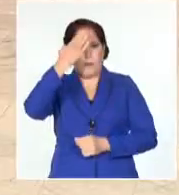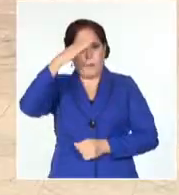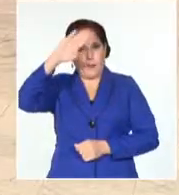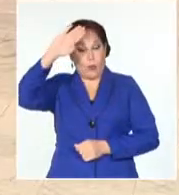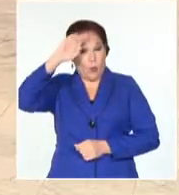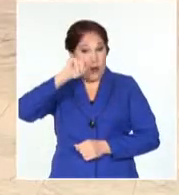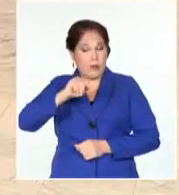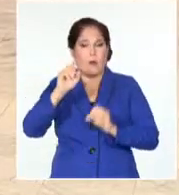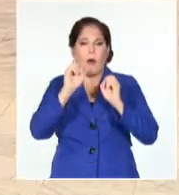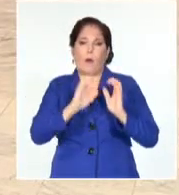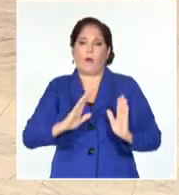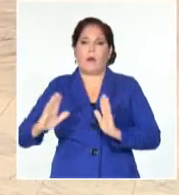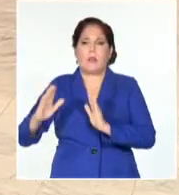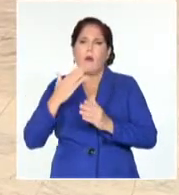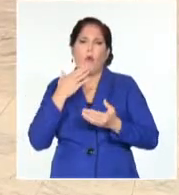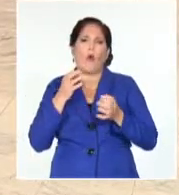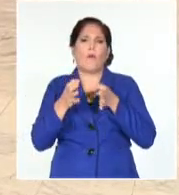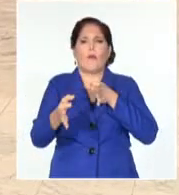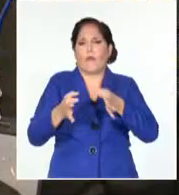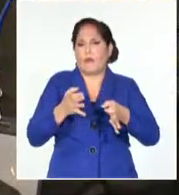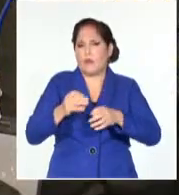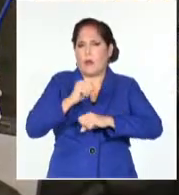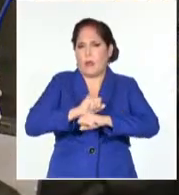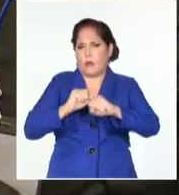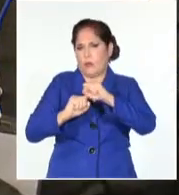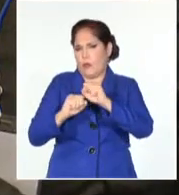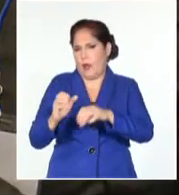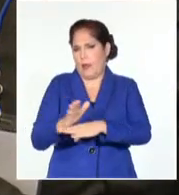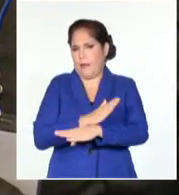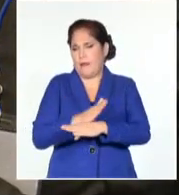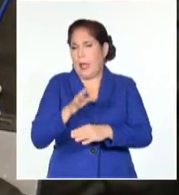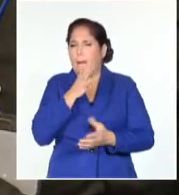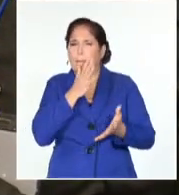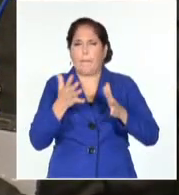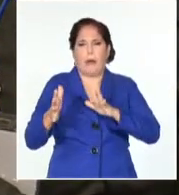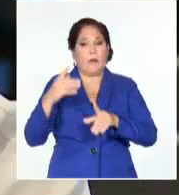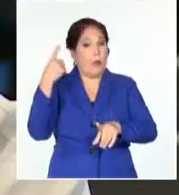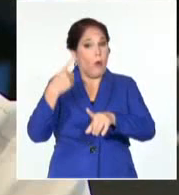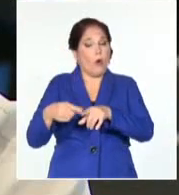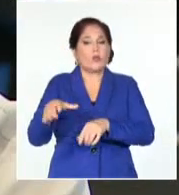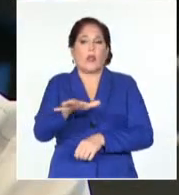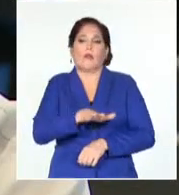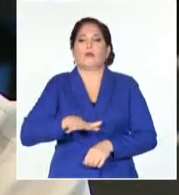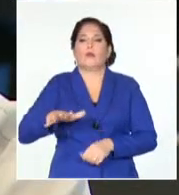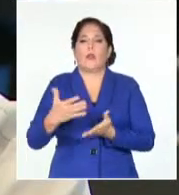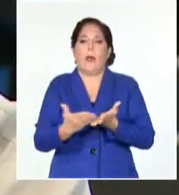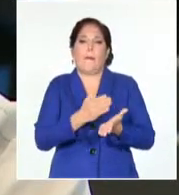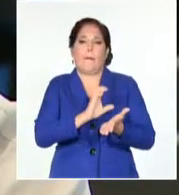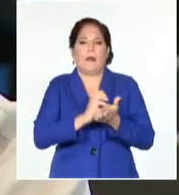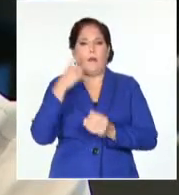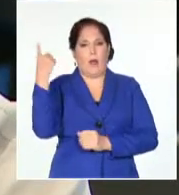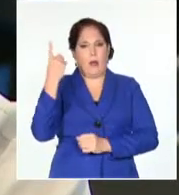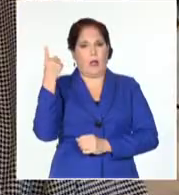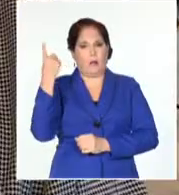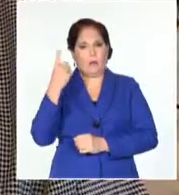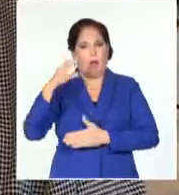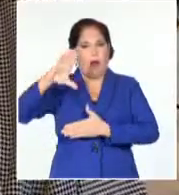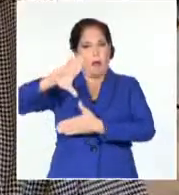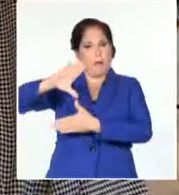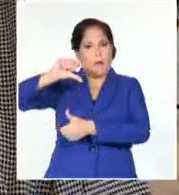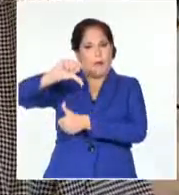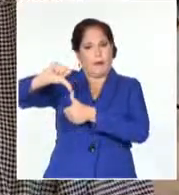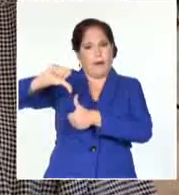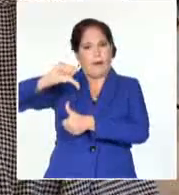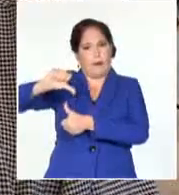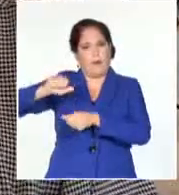orgánica su actual funcionamiento y su estructura, muy similar a cualquier sociedad bíblica nacional de nuestra región de las Américas y